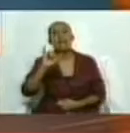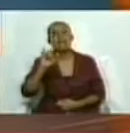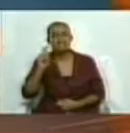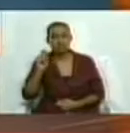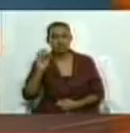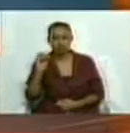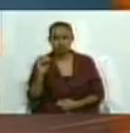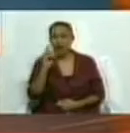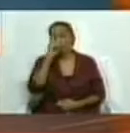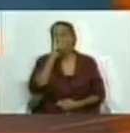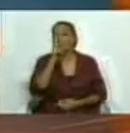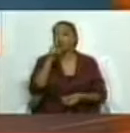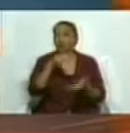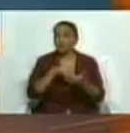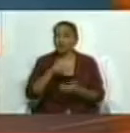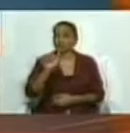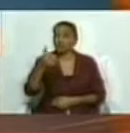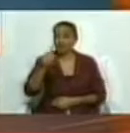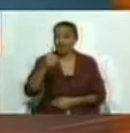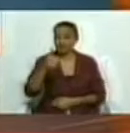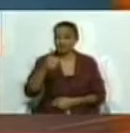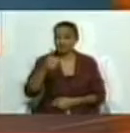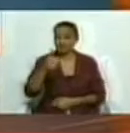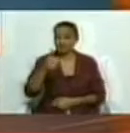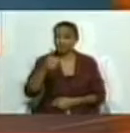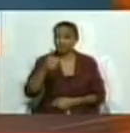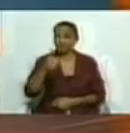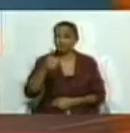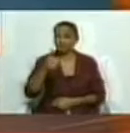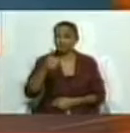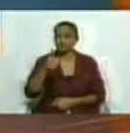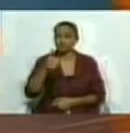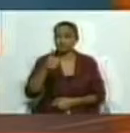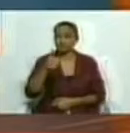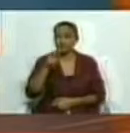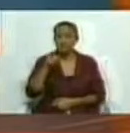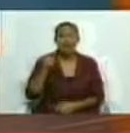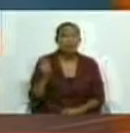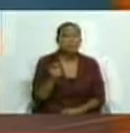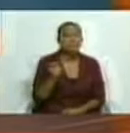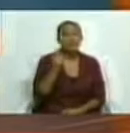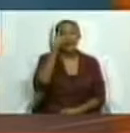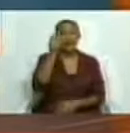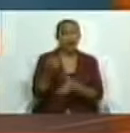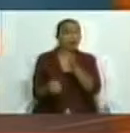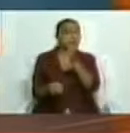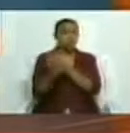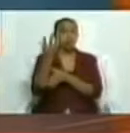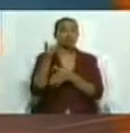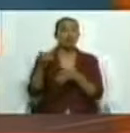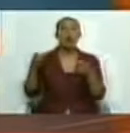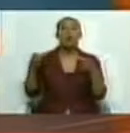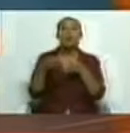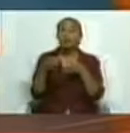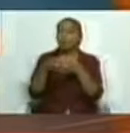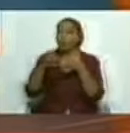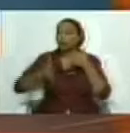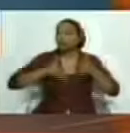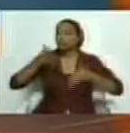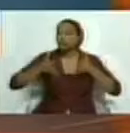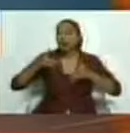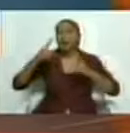año 2010 Tal vez fue una de las primeras megabandas o grupos estructurados de delincuencia